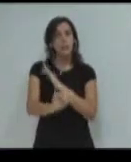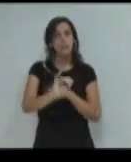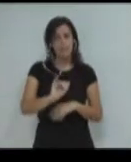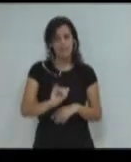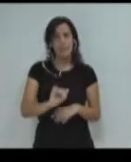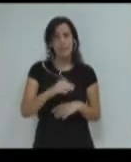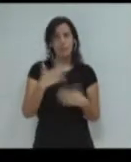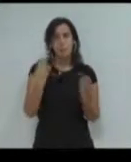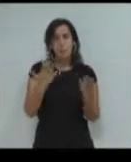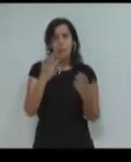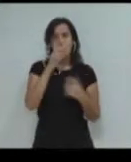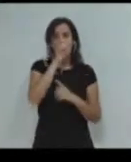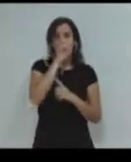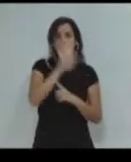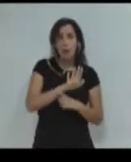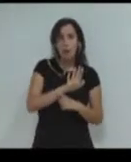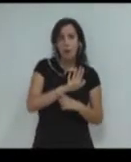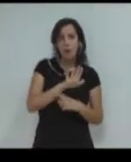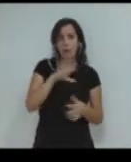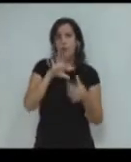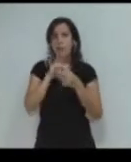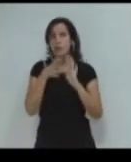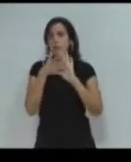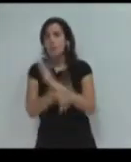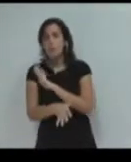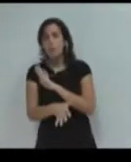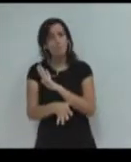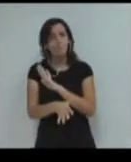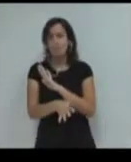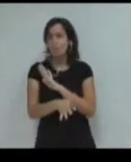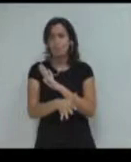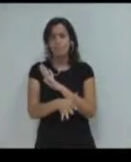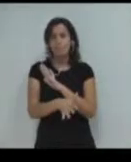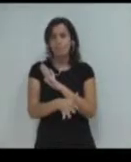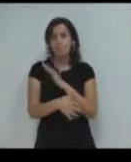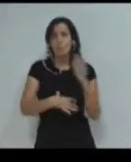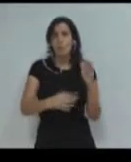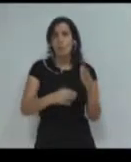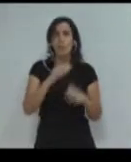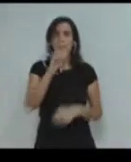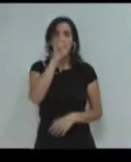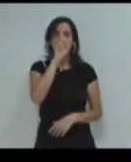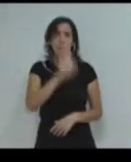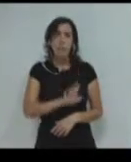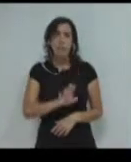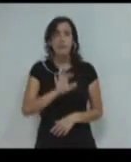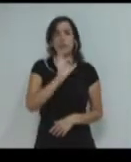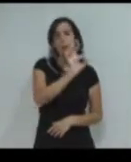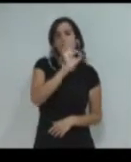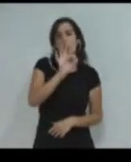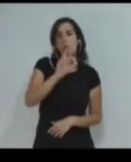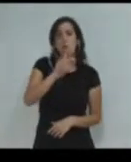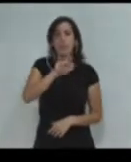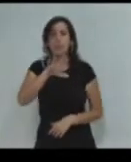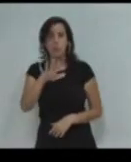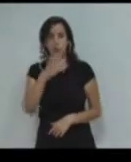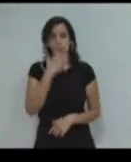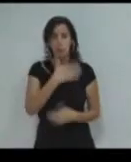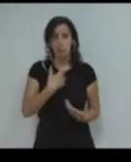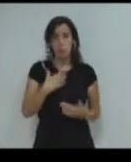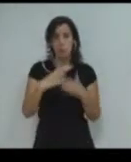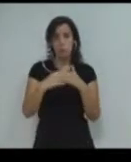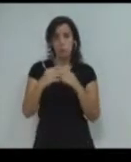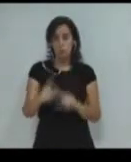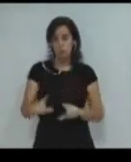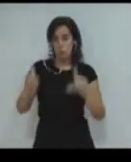puede identificar la imagen con su descripción. Dirá imagen 0025 y el usuario con lector de pantalla